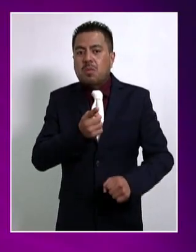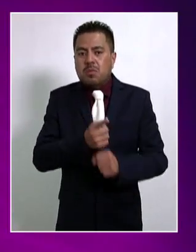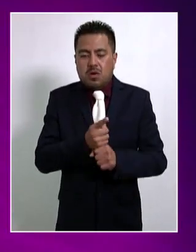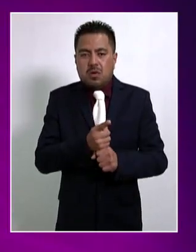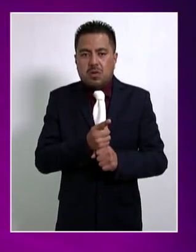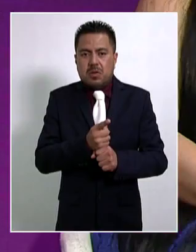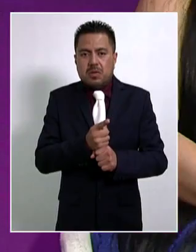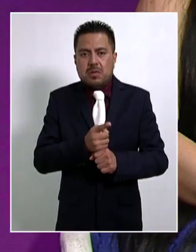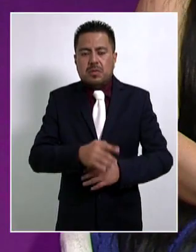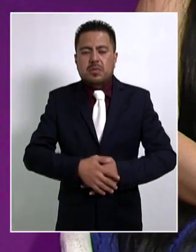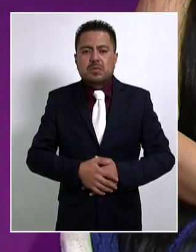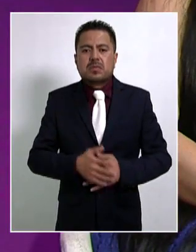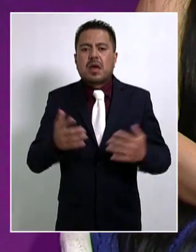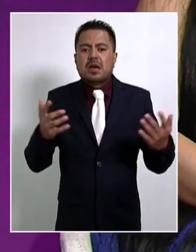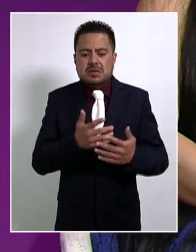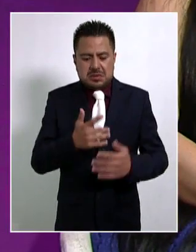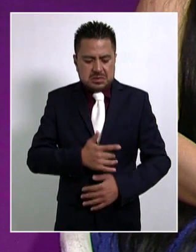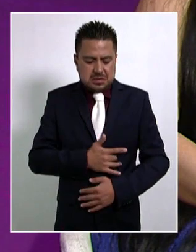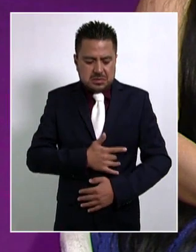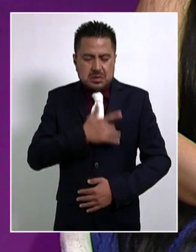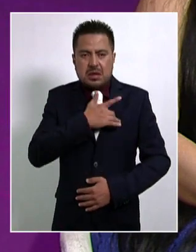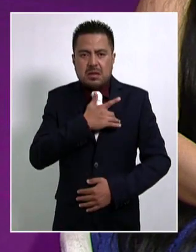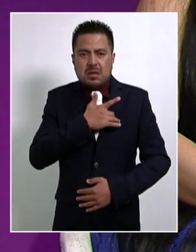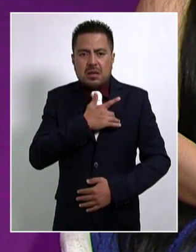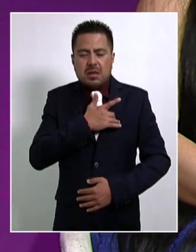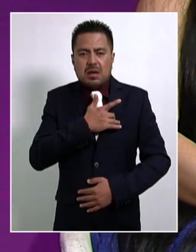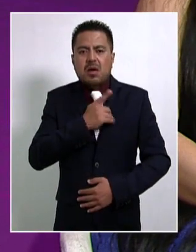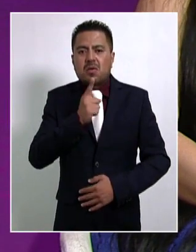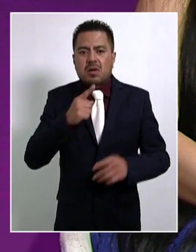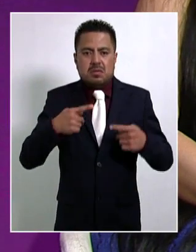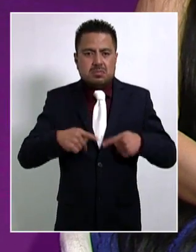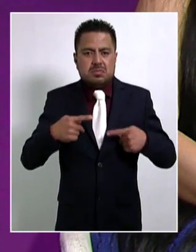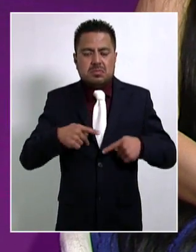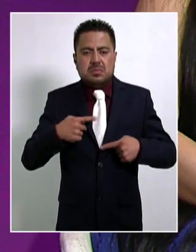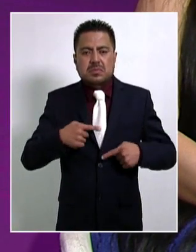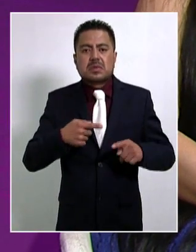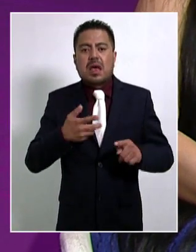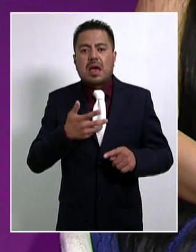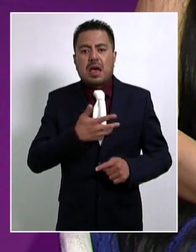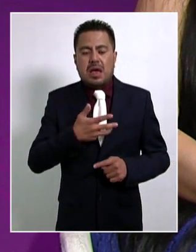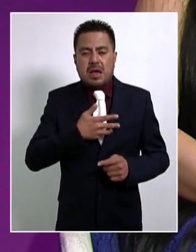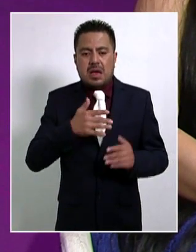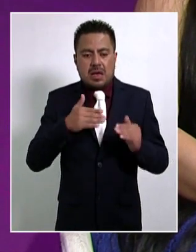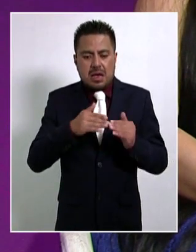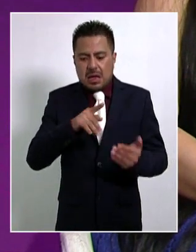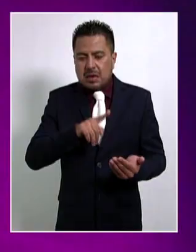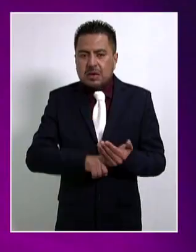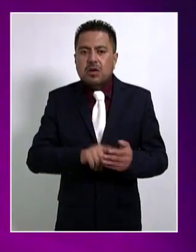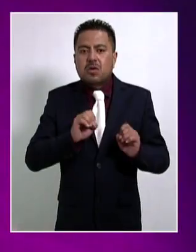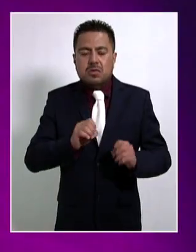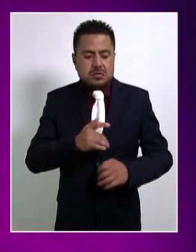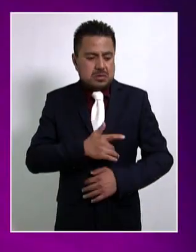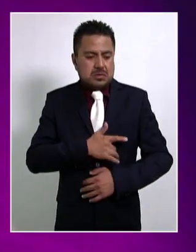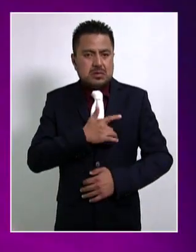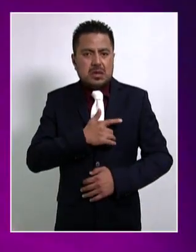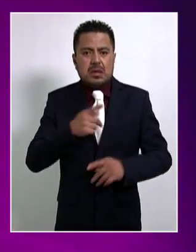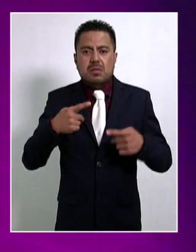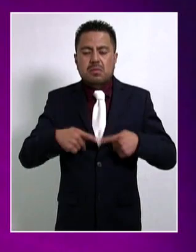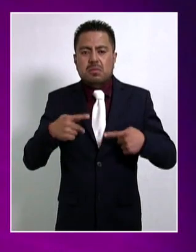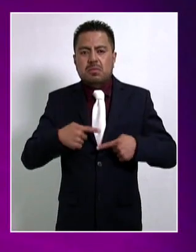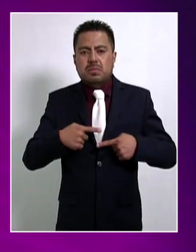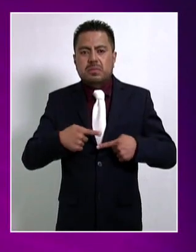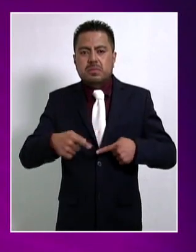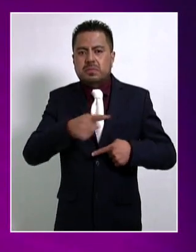oportunidad de hacerle sentir a una persona que está en casa o hacerle sentir a una